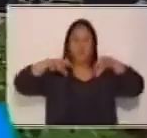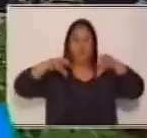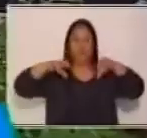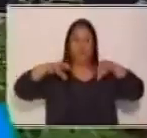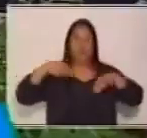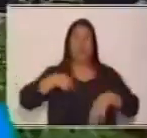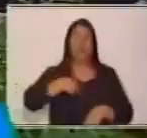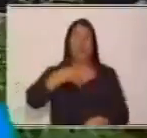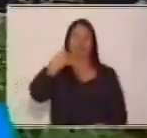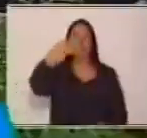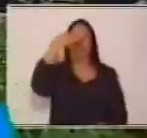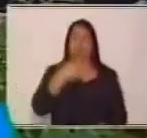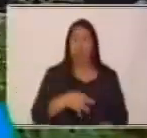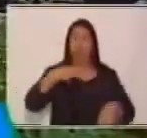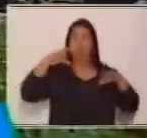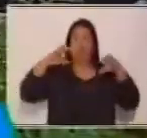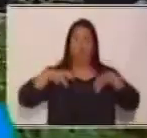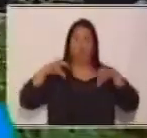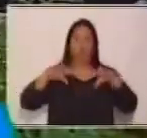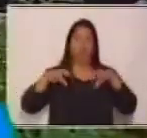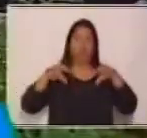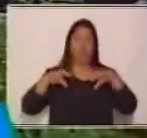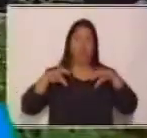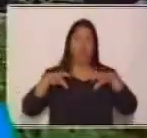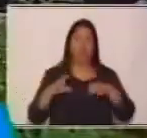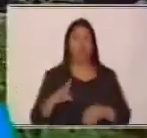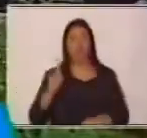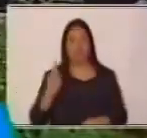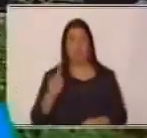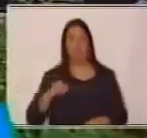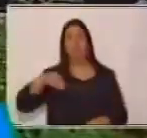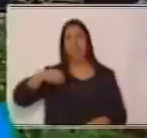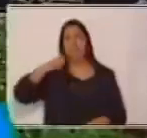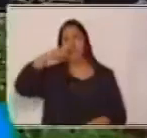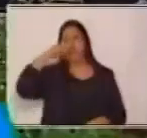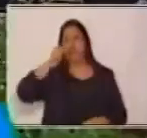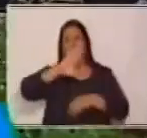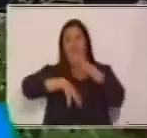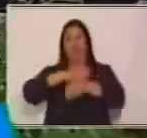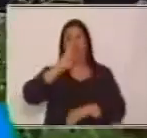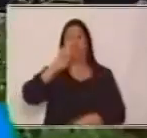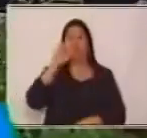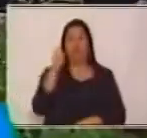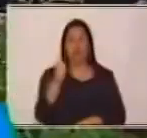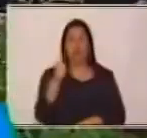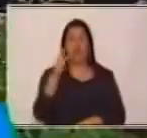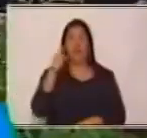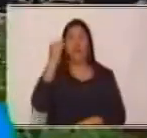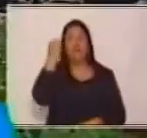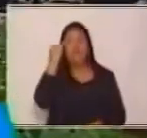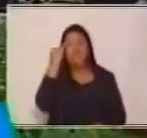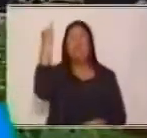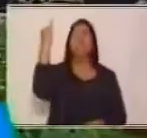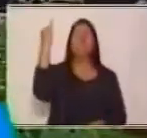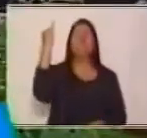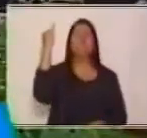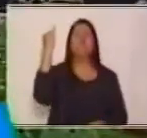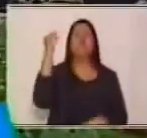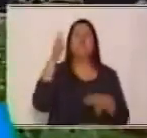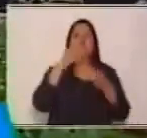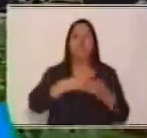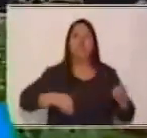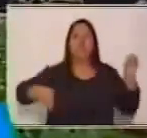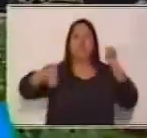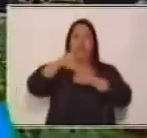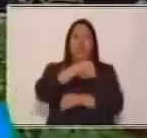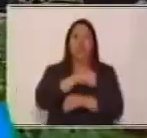realmente. Y la metáfora va a sustituir, el término imaginario sustituye